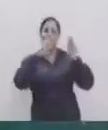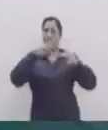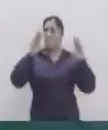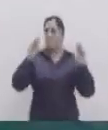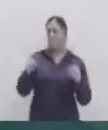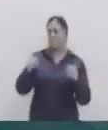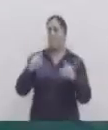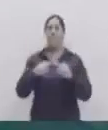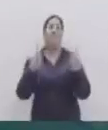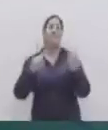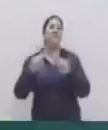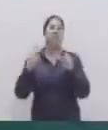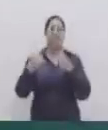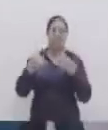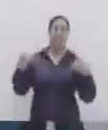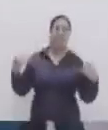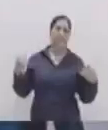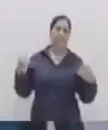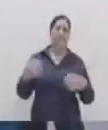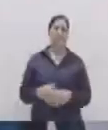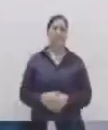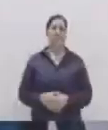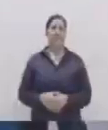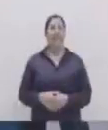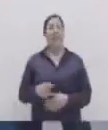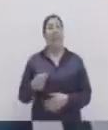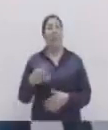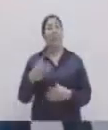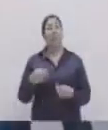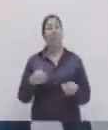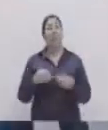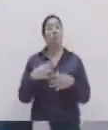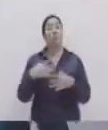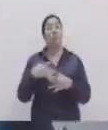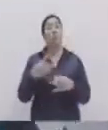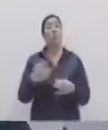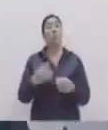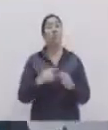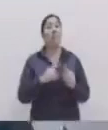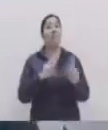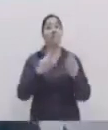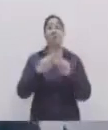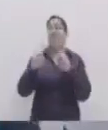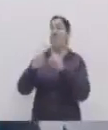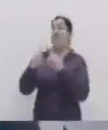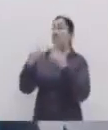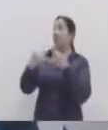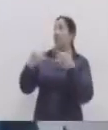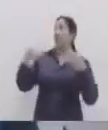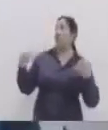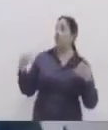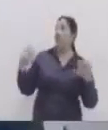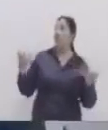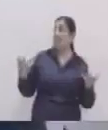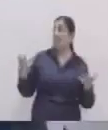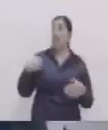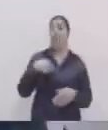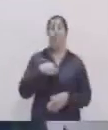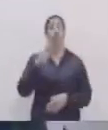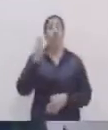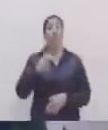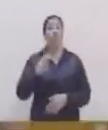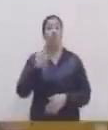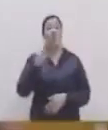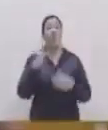las diferentes clases de líneas. Y me parece interesante cómo con las diferentes líneas pues necesitamos solo